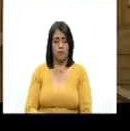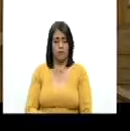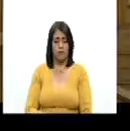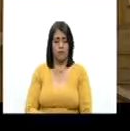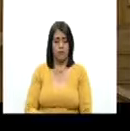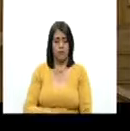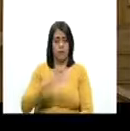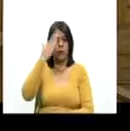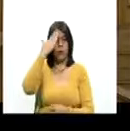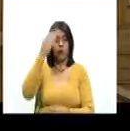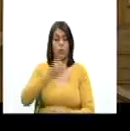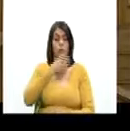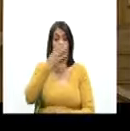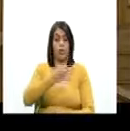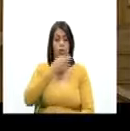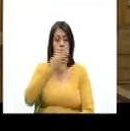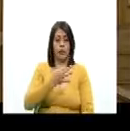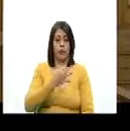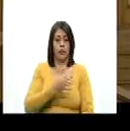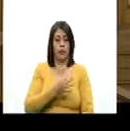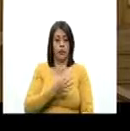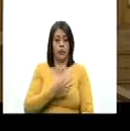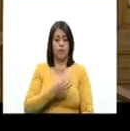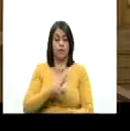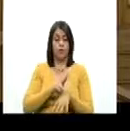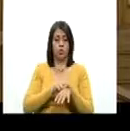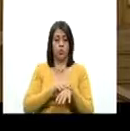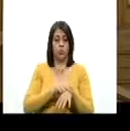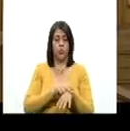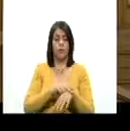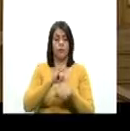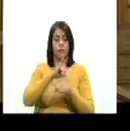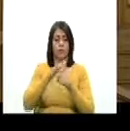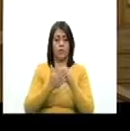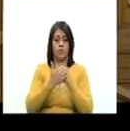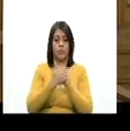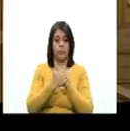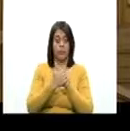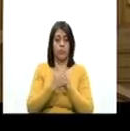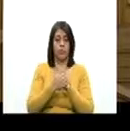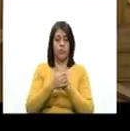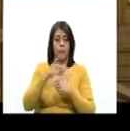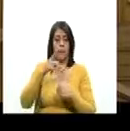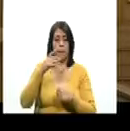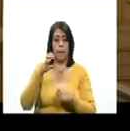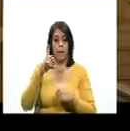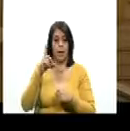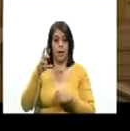¿Qué tal? Buenas tardes. Doctor Rodríguez Gómez, presidente de la Asamblea, Pedro